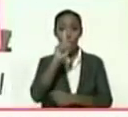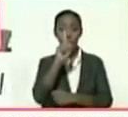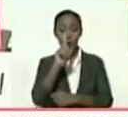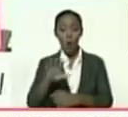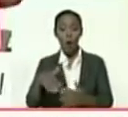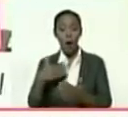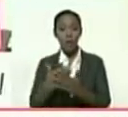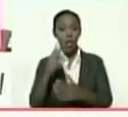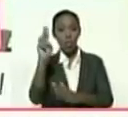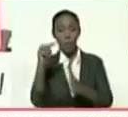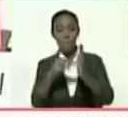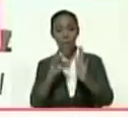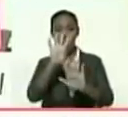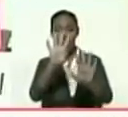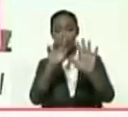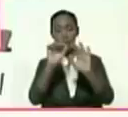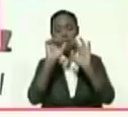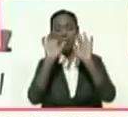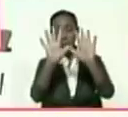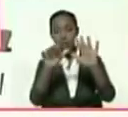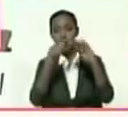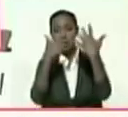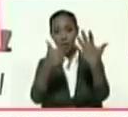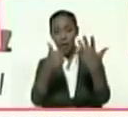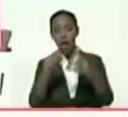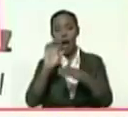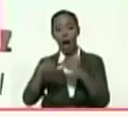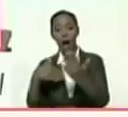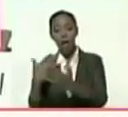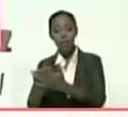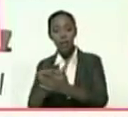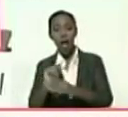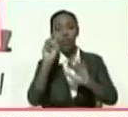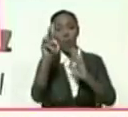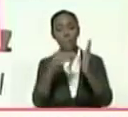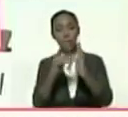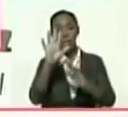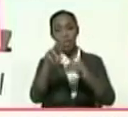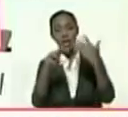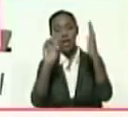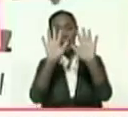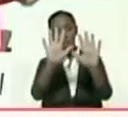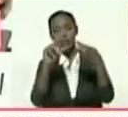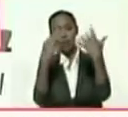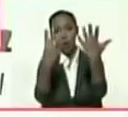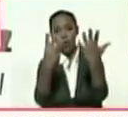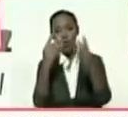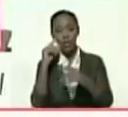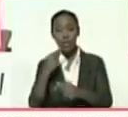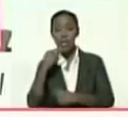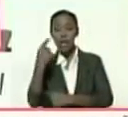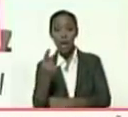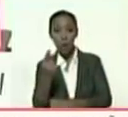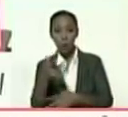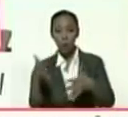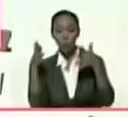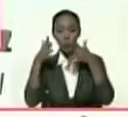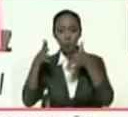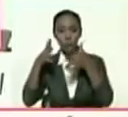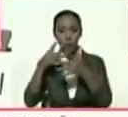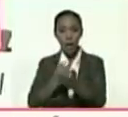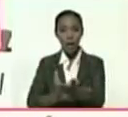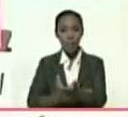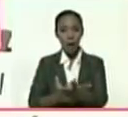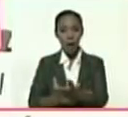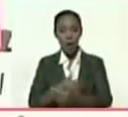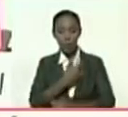2016 estuvo ahí ejerciendo el cargo y uno hasta el 2018. Dijeron y le sugirieron al hermano presidente Evo